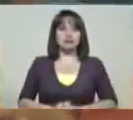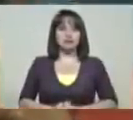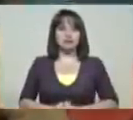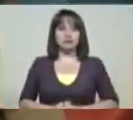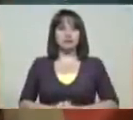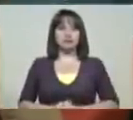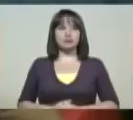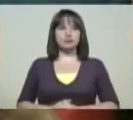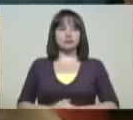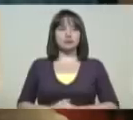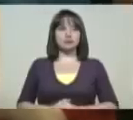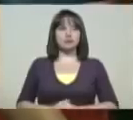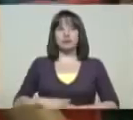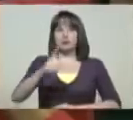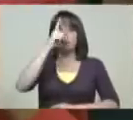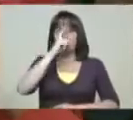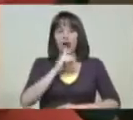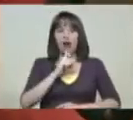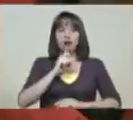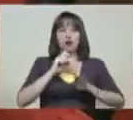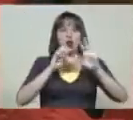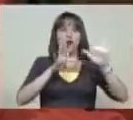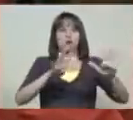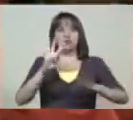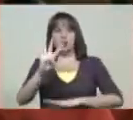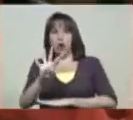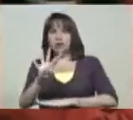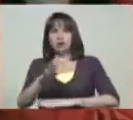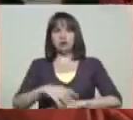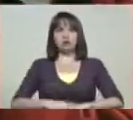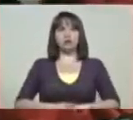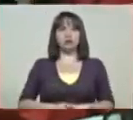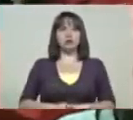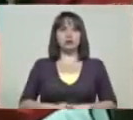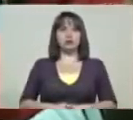Y cuando en el año 94, en enero del 94,